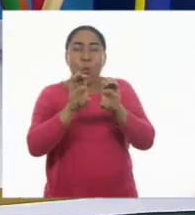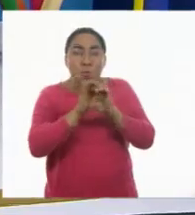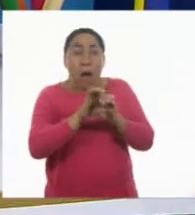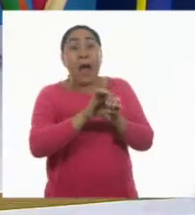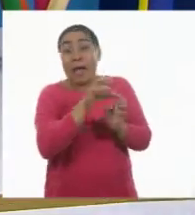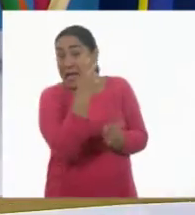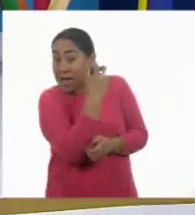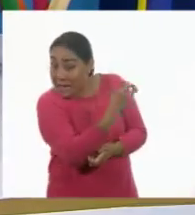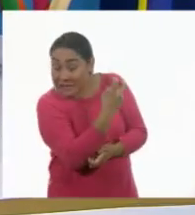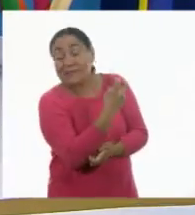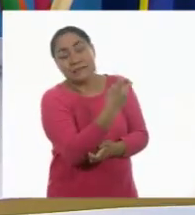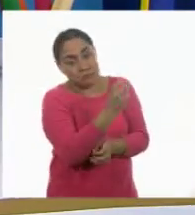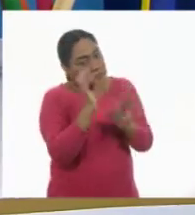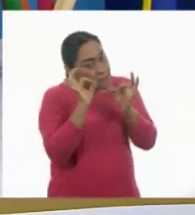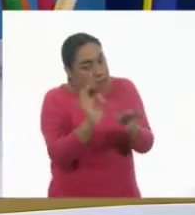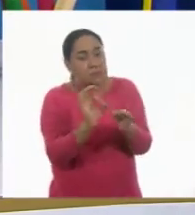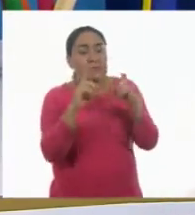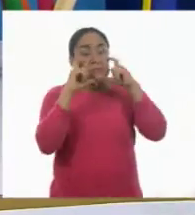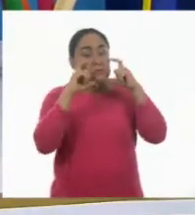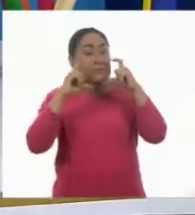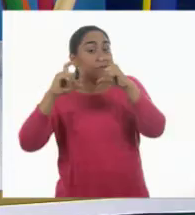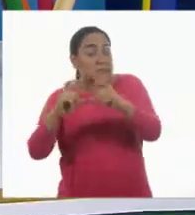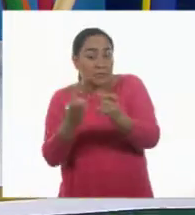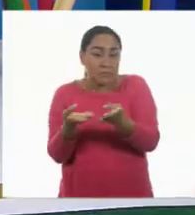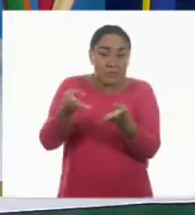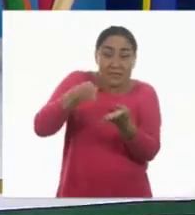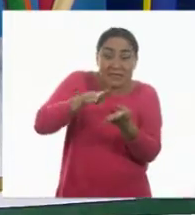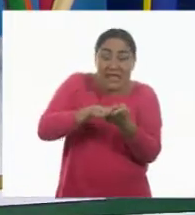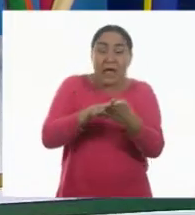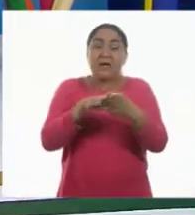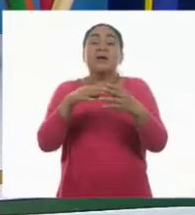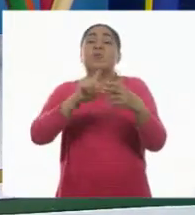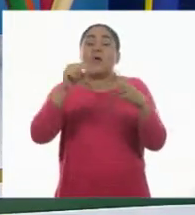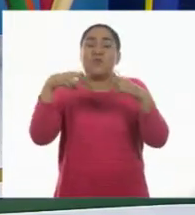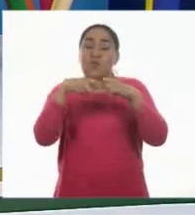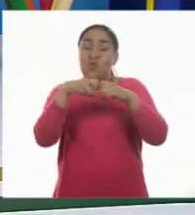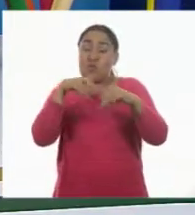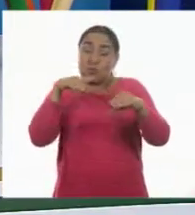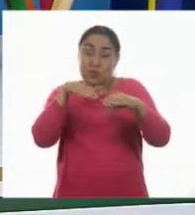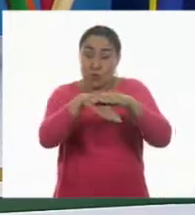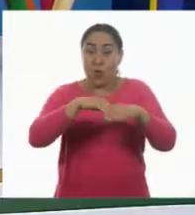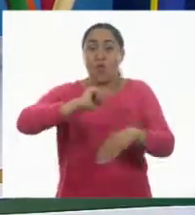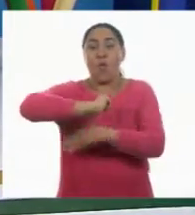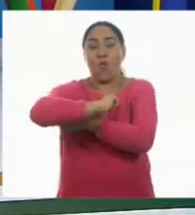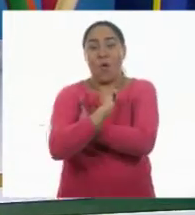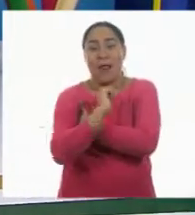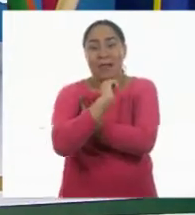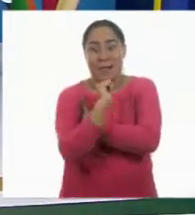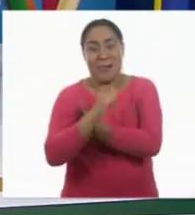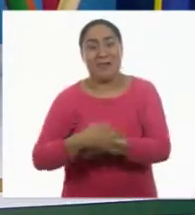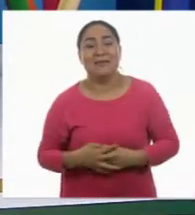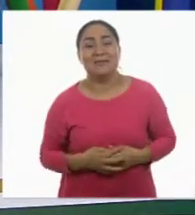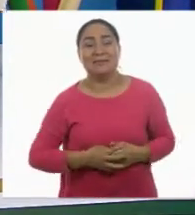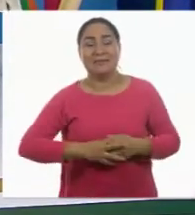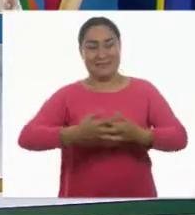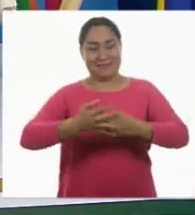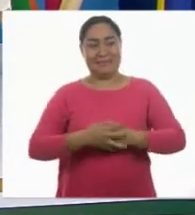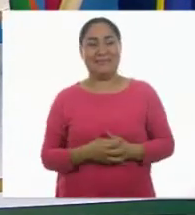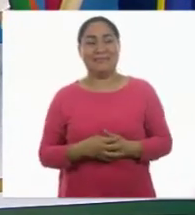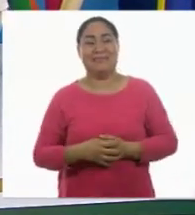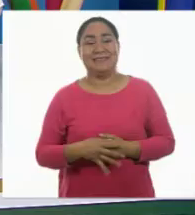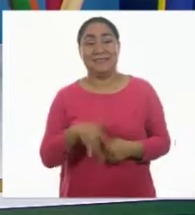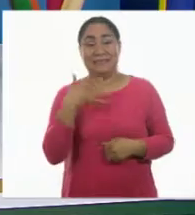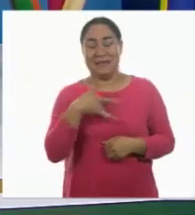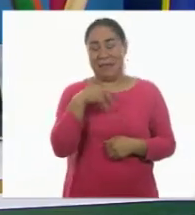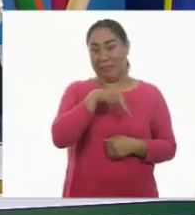la manera adecuada y vamos a guardarlo en un lugar seguro. Aquí lo ponemos. Y ahora sí vamos a guardarlo acá. Ay, ya me ando yendo, maestra. ¡Ay,